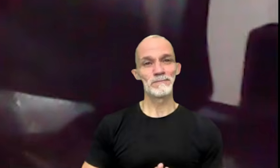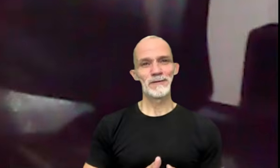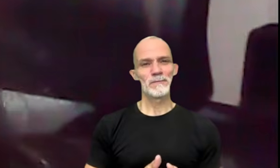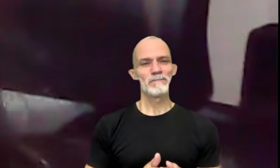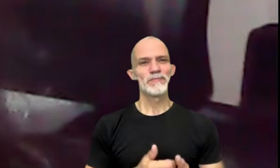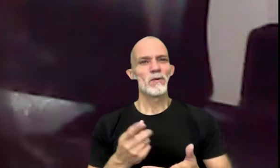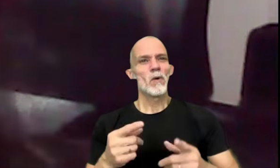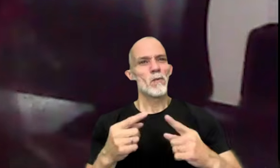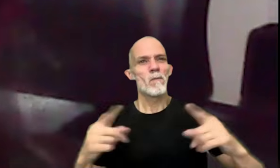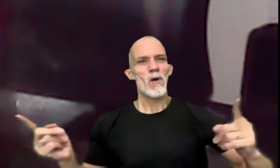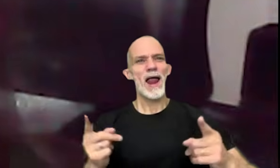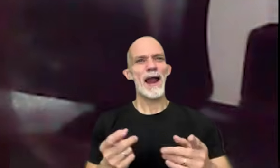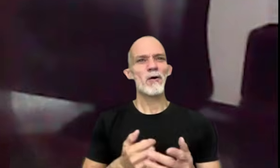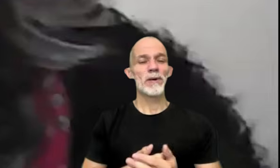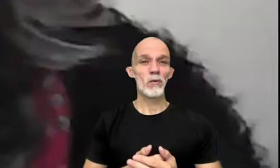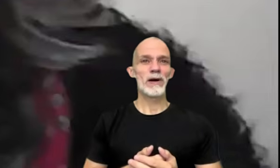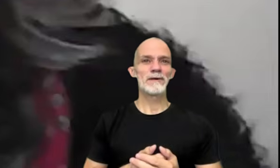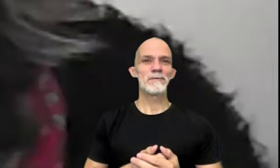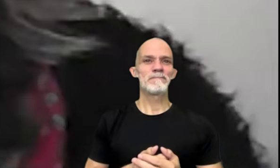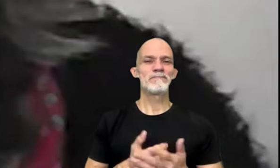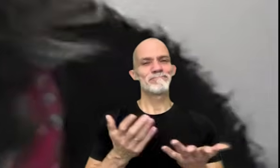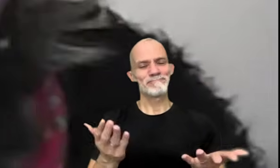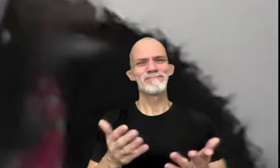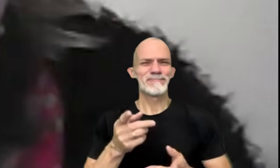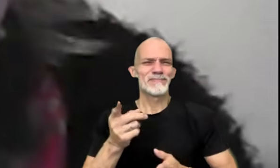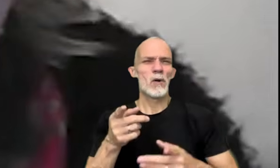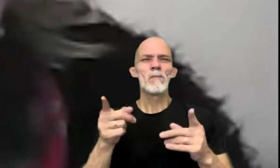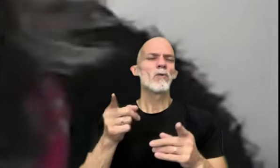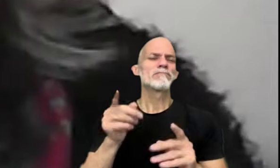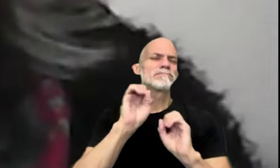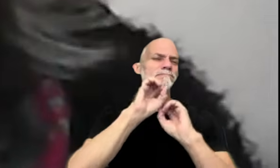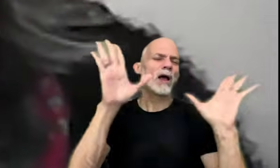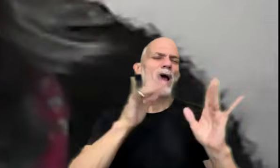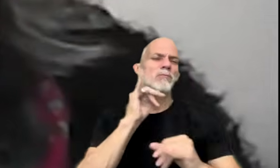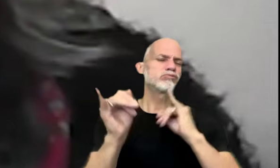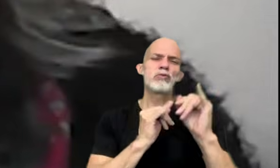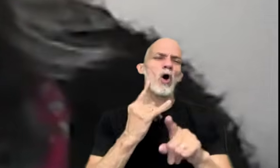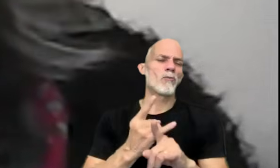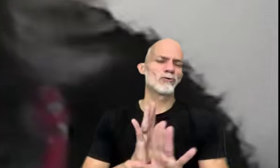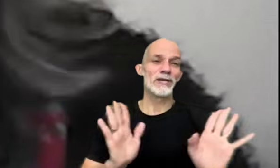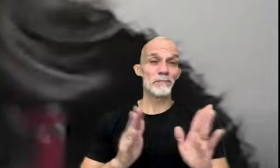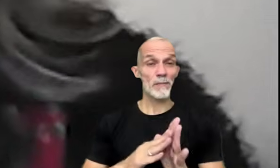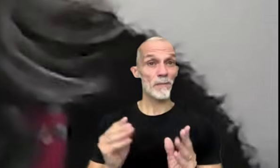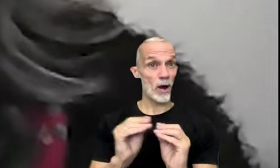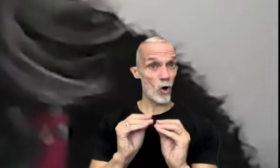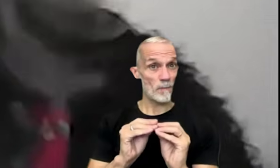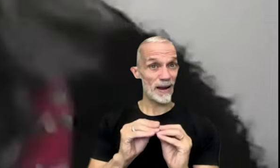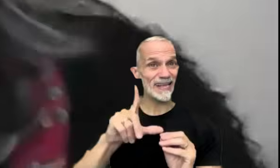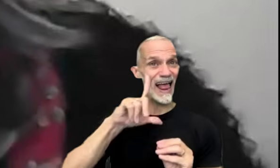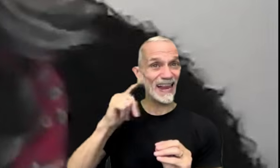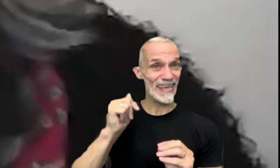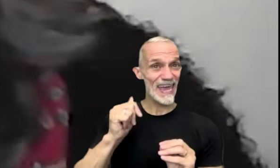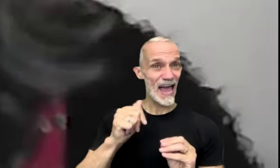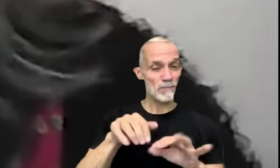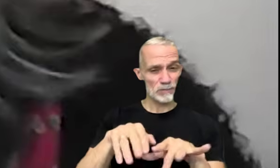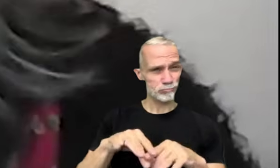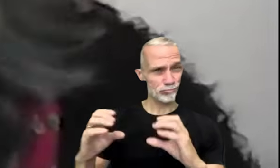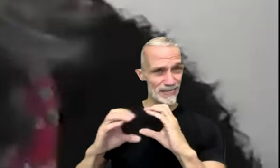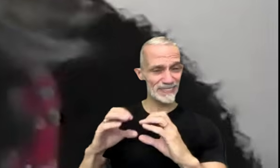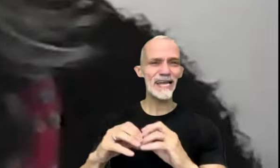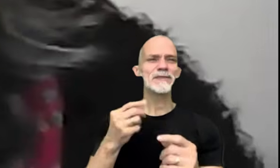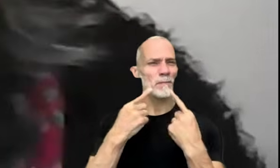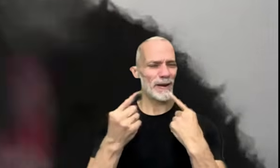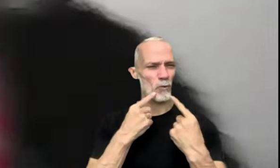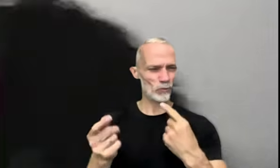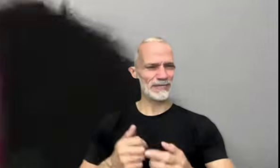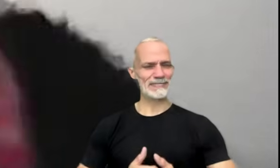este, es muy largo. Pero bueno, vos has sido muy clara como siempre. Ahora mi compañera Lía va a pasar a leer las